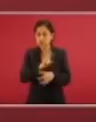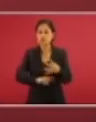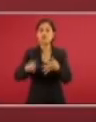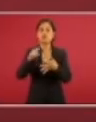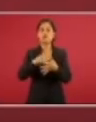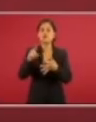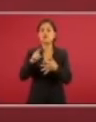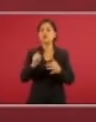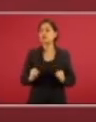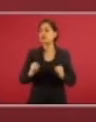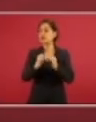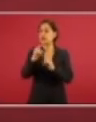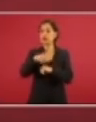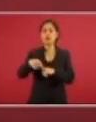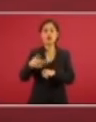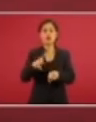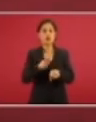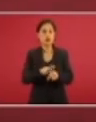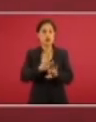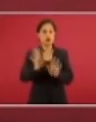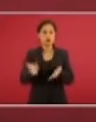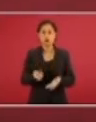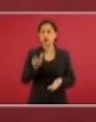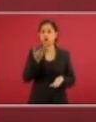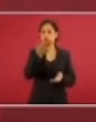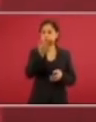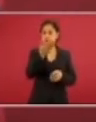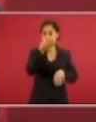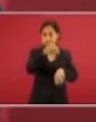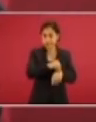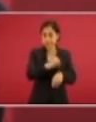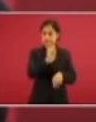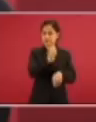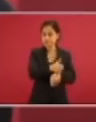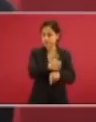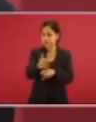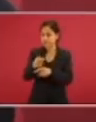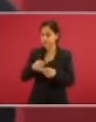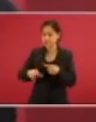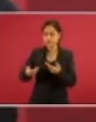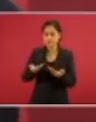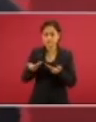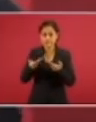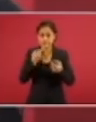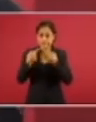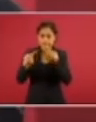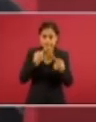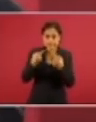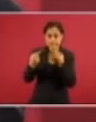instalaciones que se están preparando. Hay todo un plan que